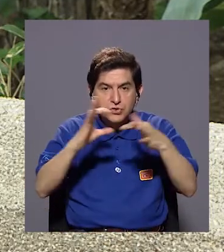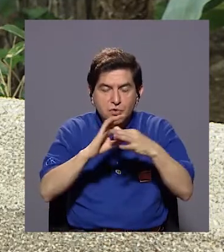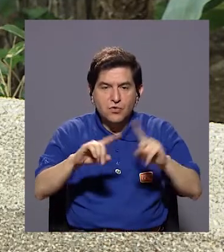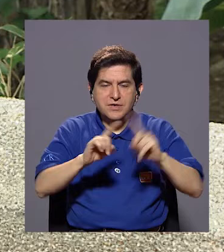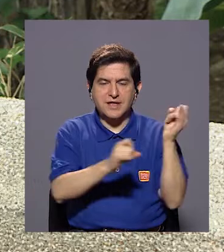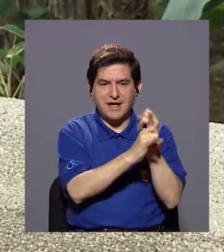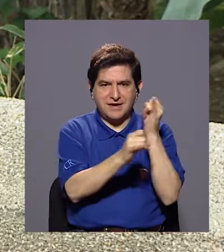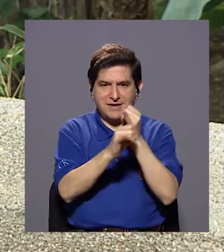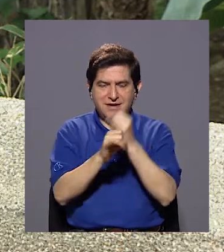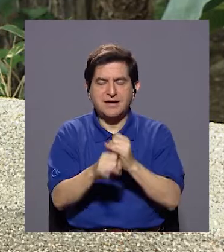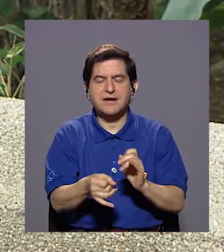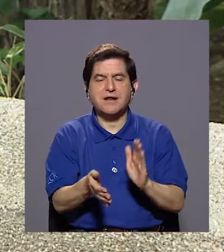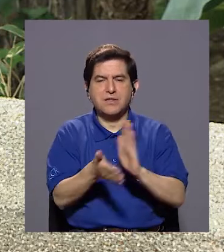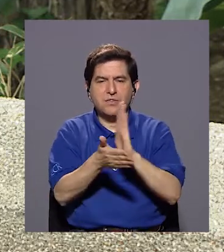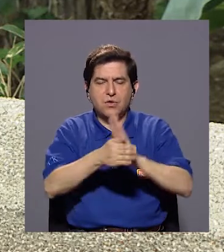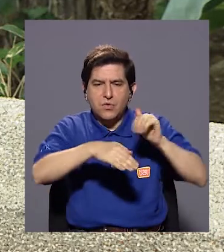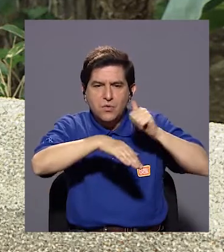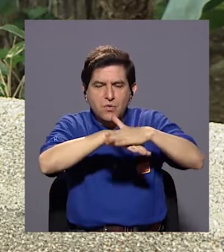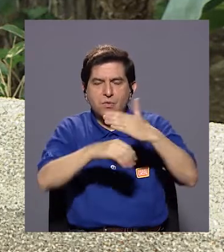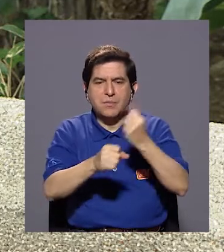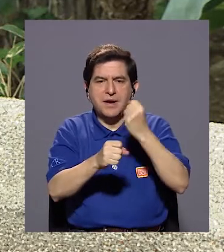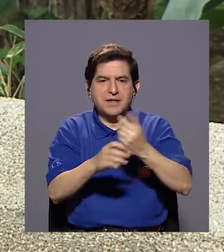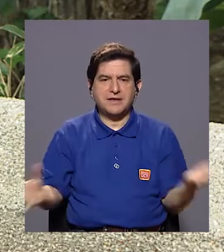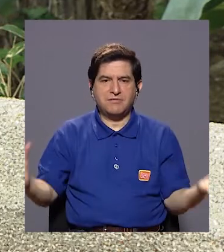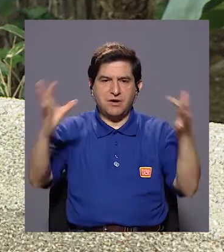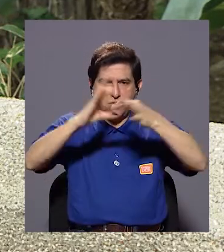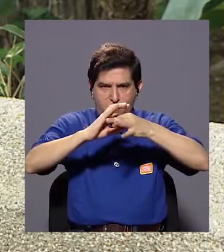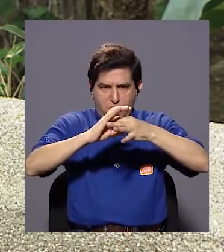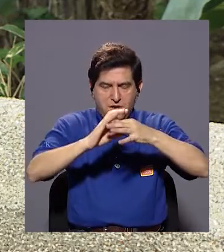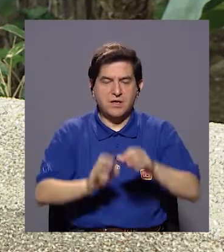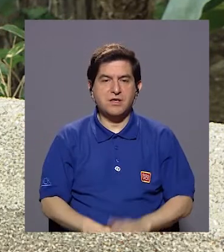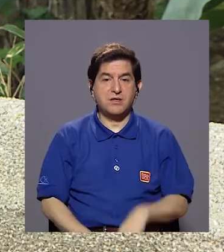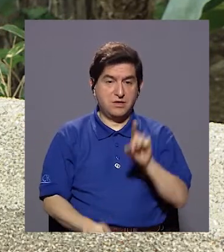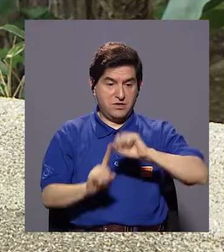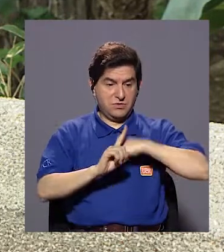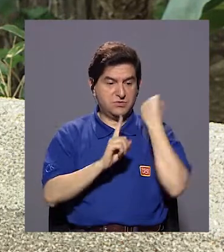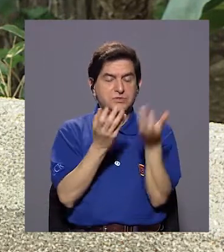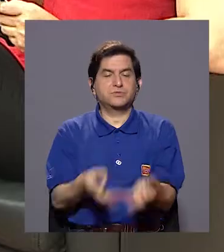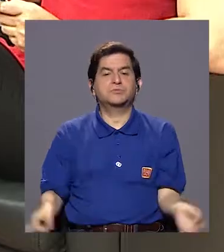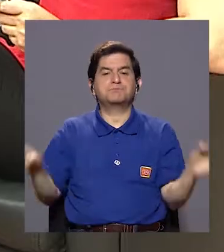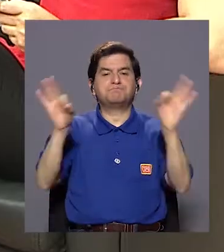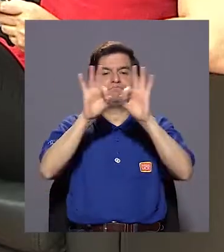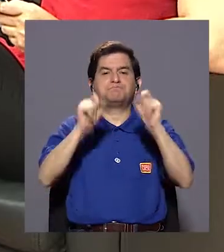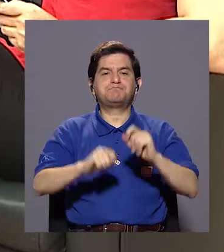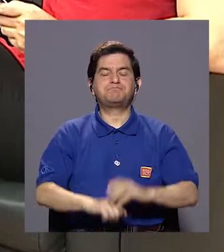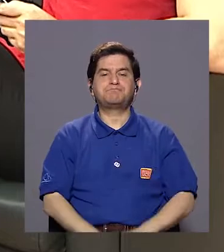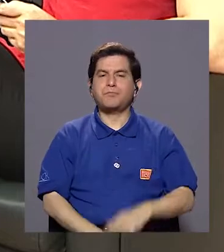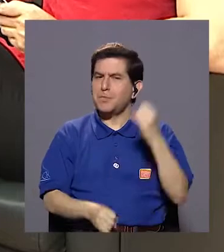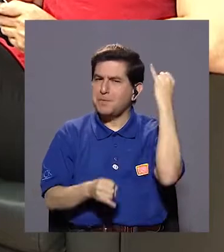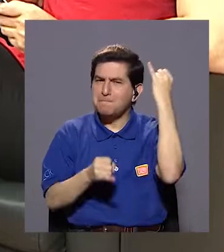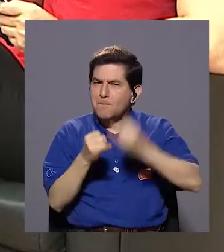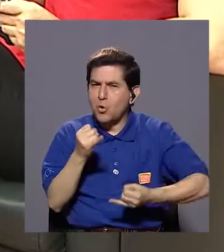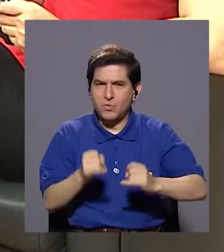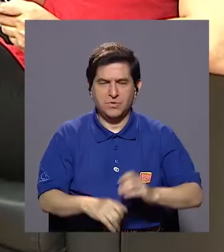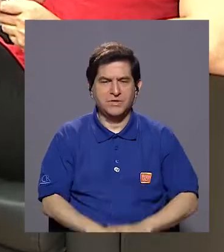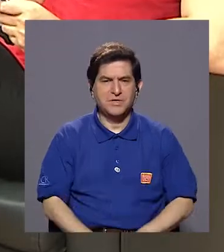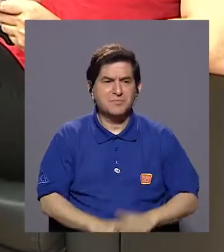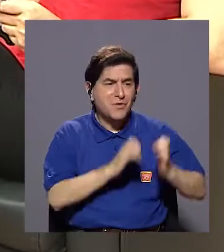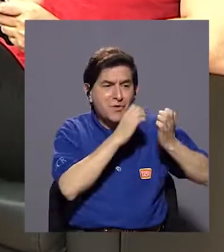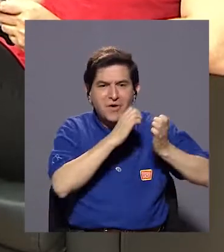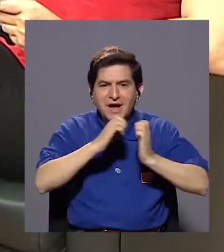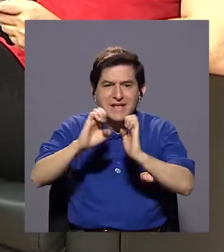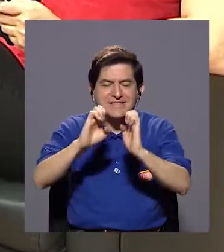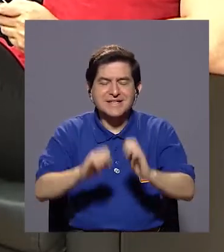instituciones, referencias, digamos, un trabajo conjunto es fundamental. Finalmente, Liliana, ¿qué estrategias